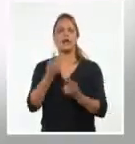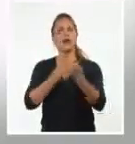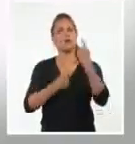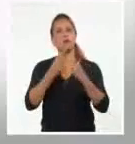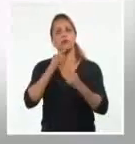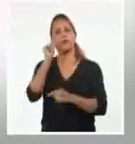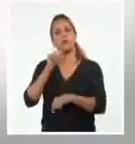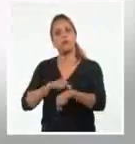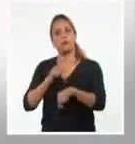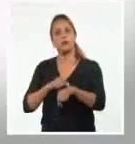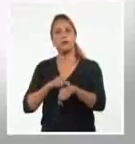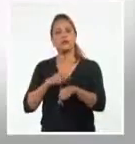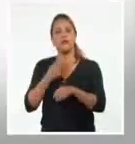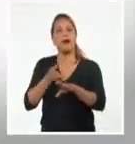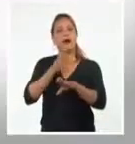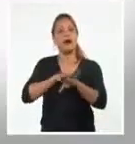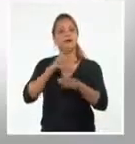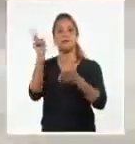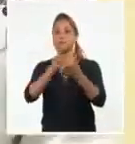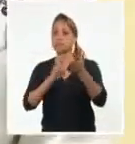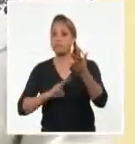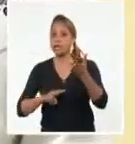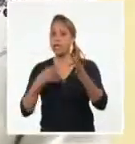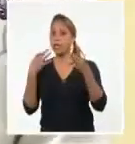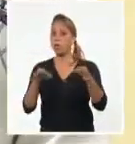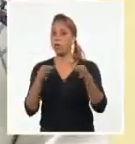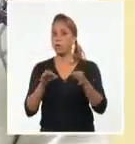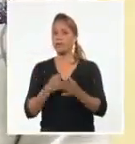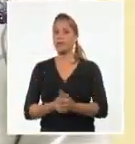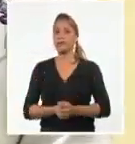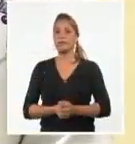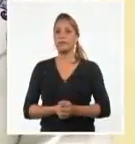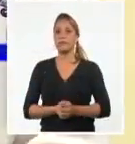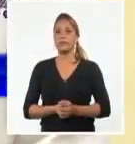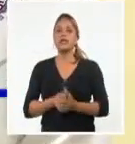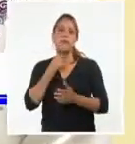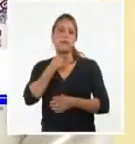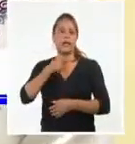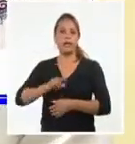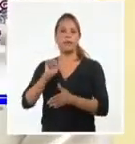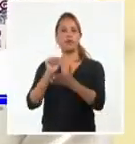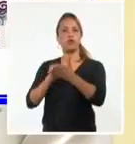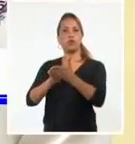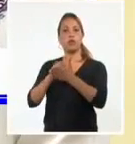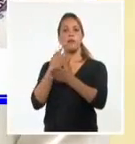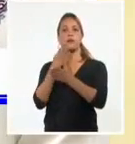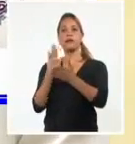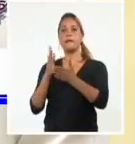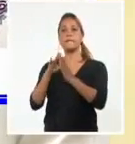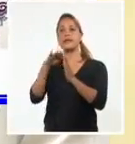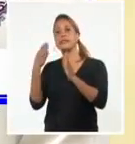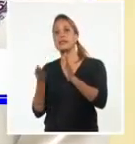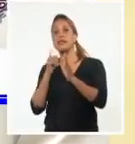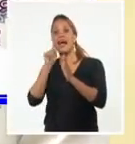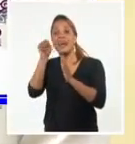ocasiones sin haber leído a cabalidad el documento. Si yo toco a la puerta de mi vecina de enfrente, ahí hay una